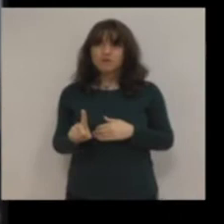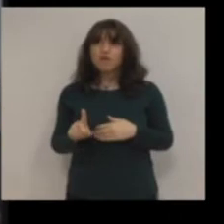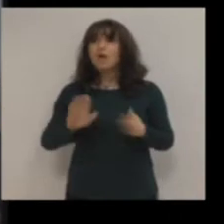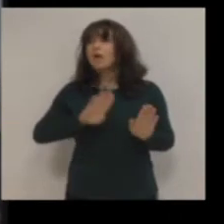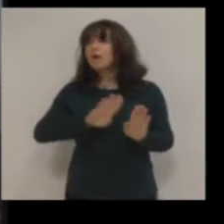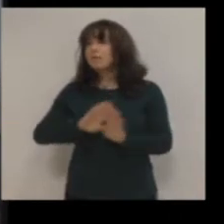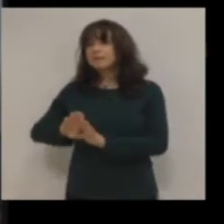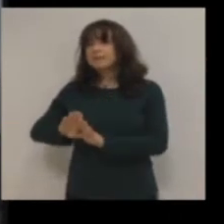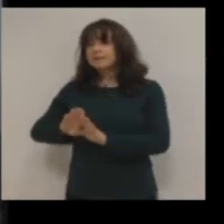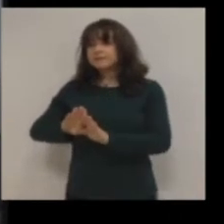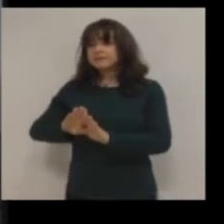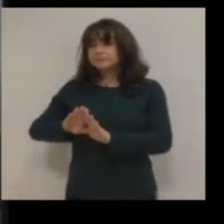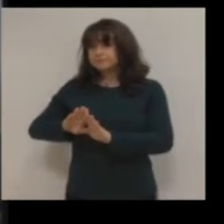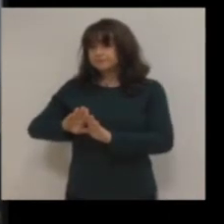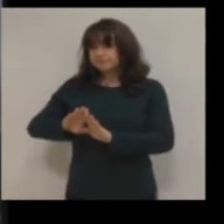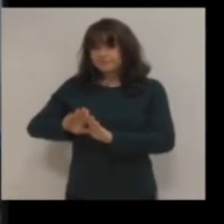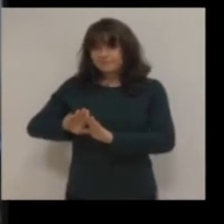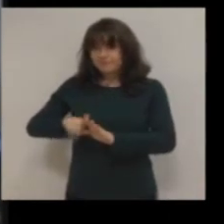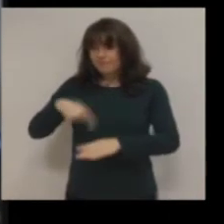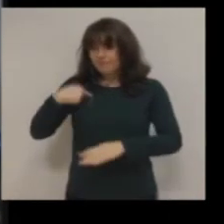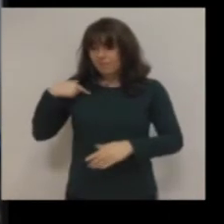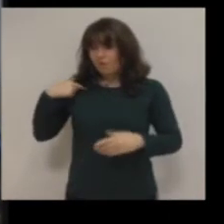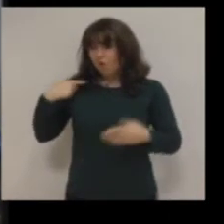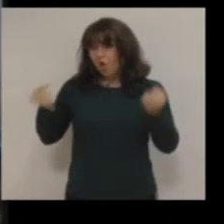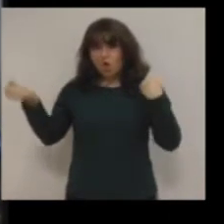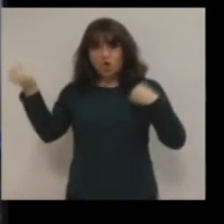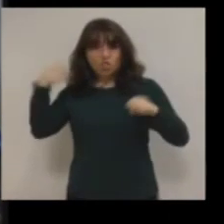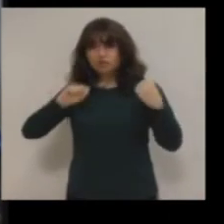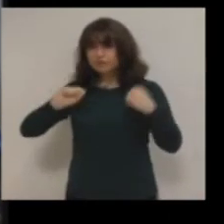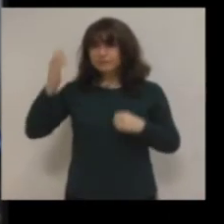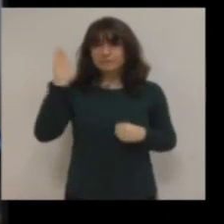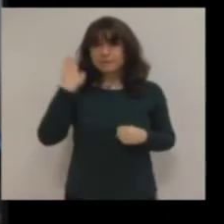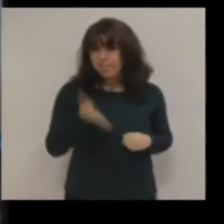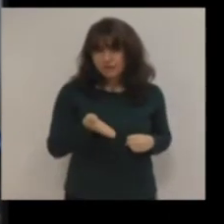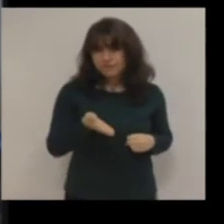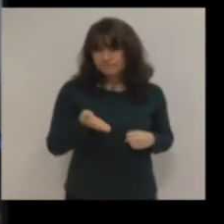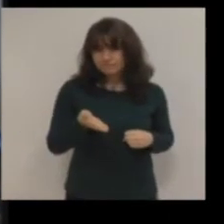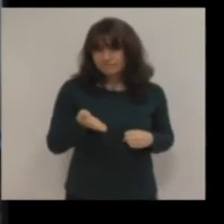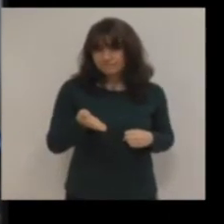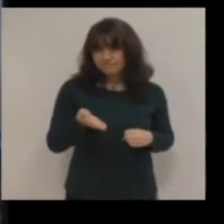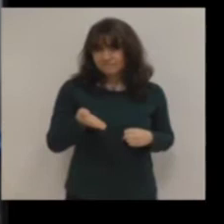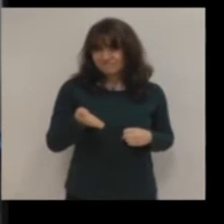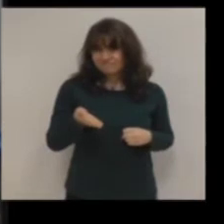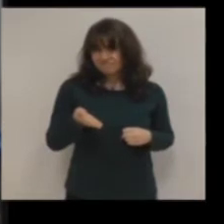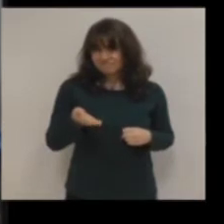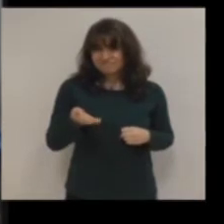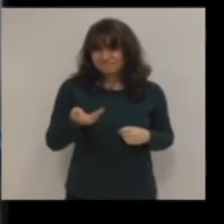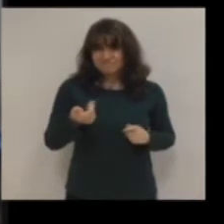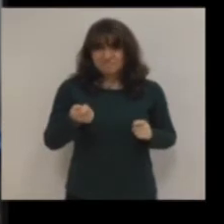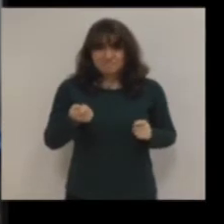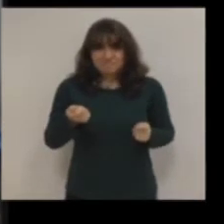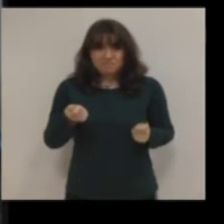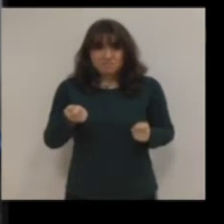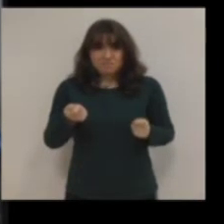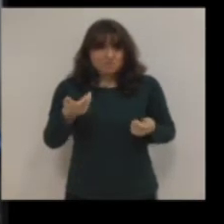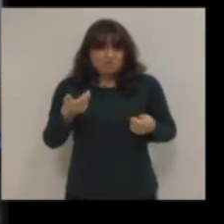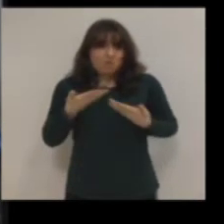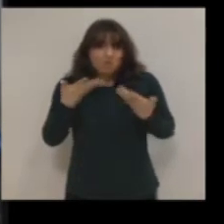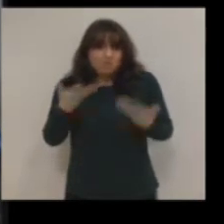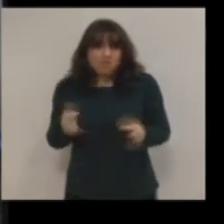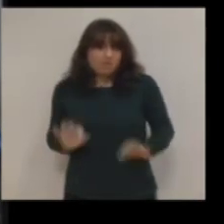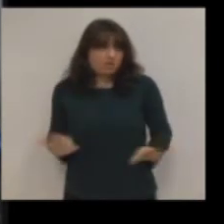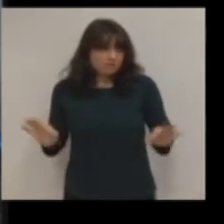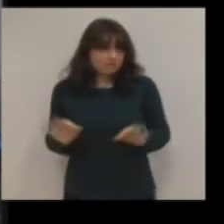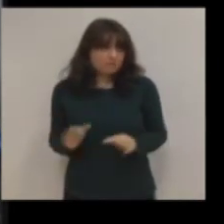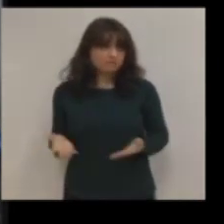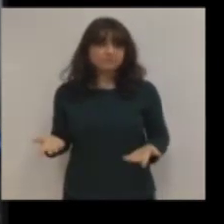otra parte, creo que penalizar todas las conductas tampoco conduce a nada. No conozco el tipo de